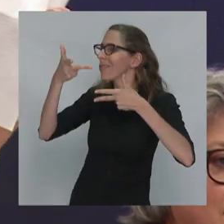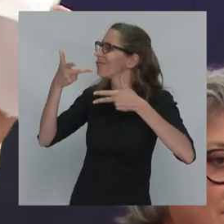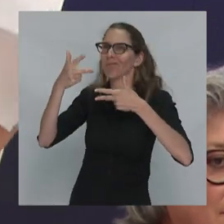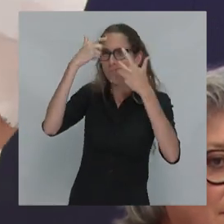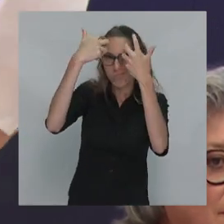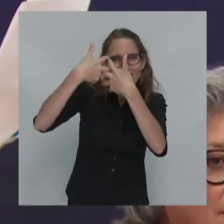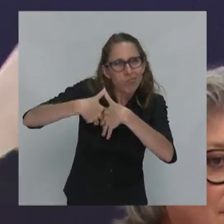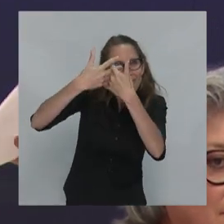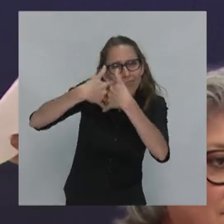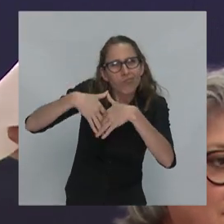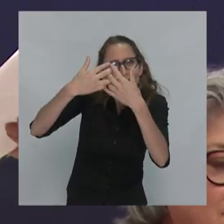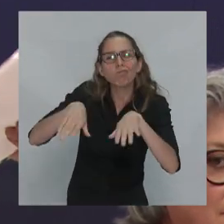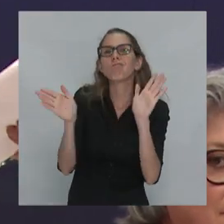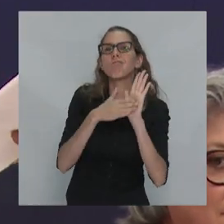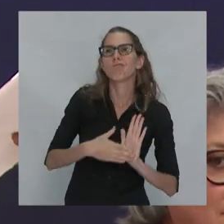pensamiento.